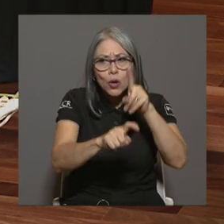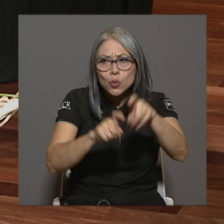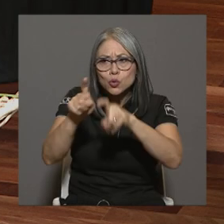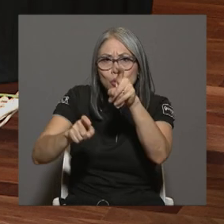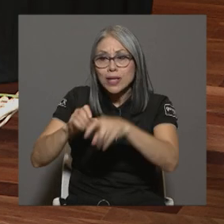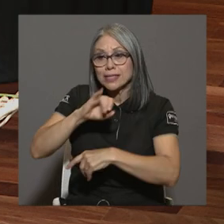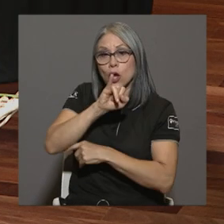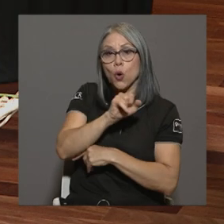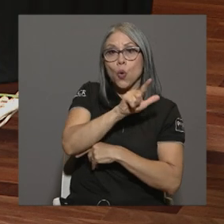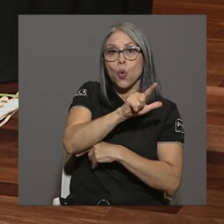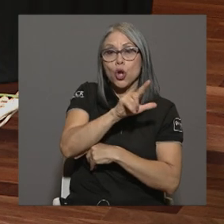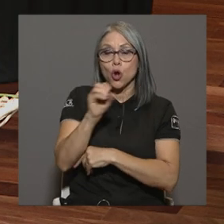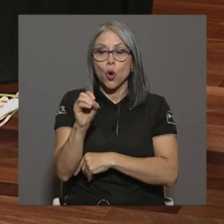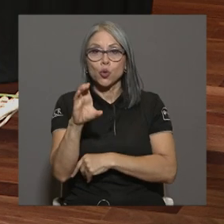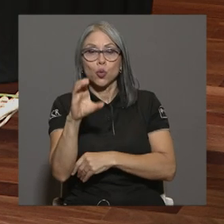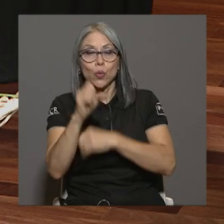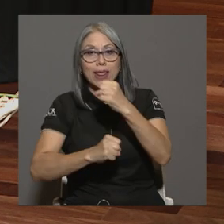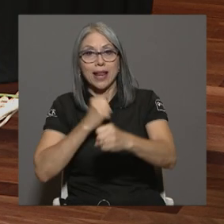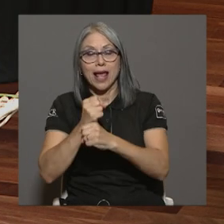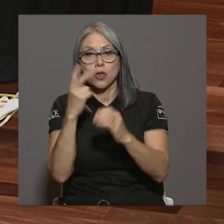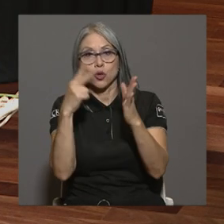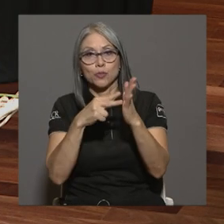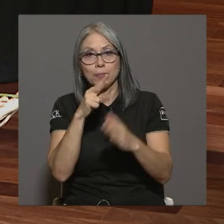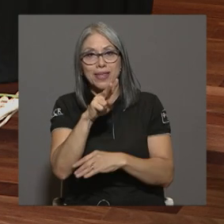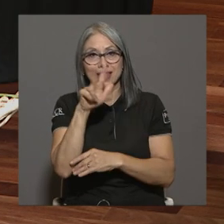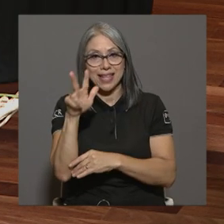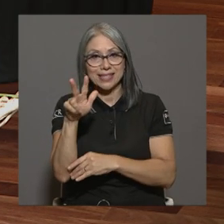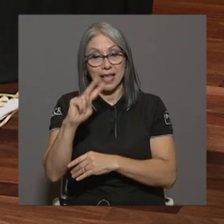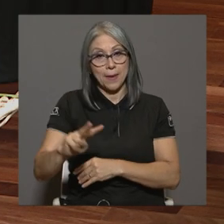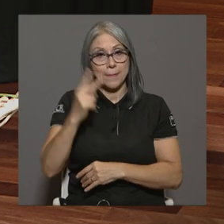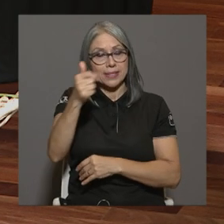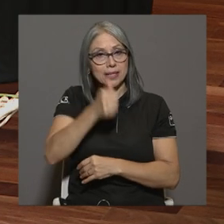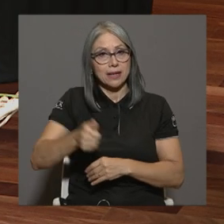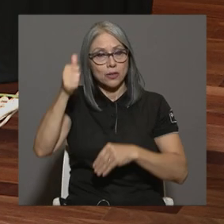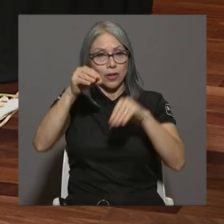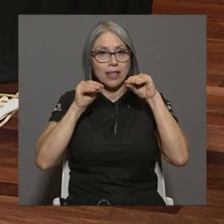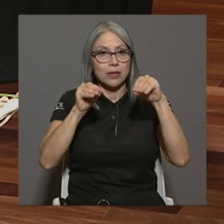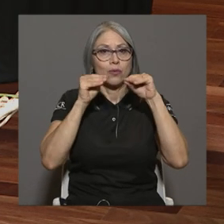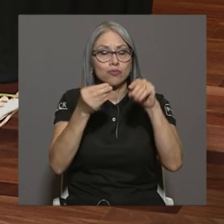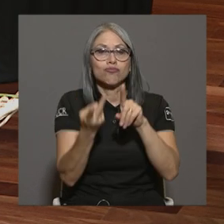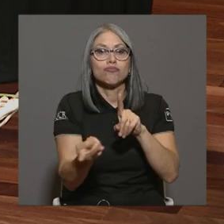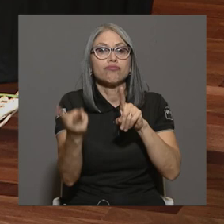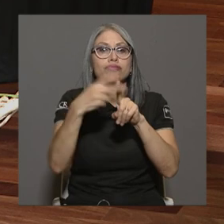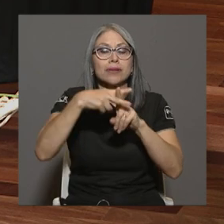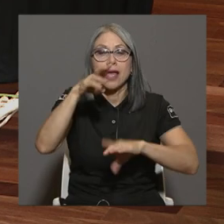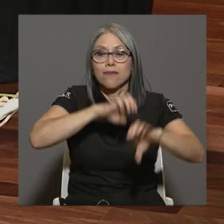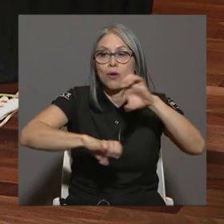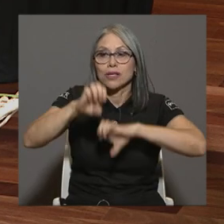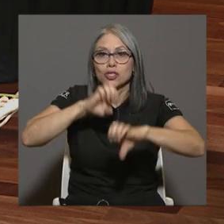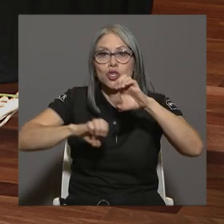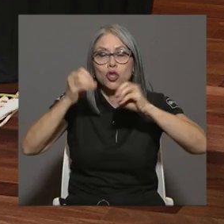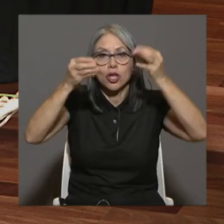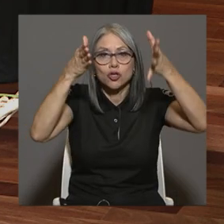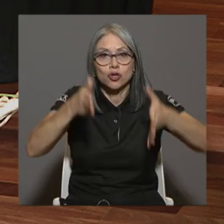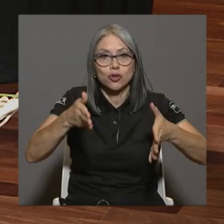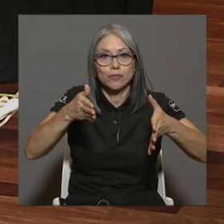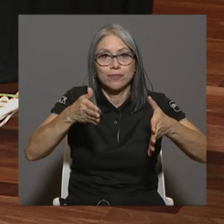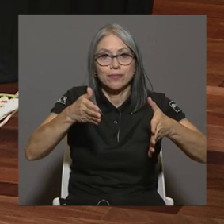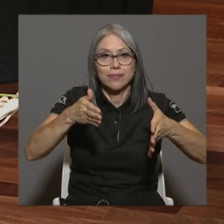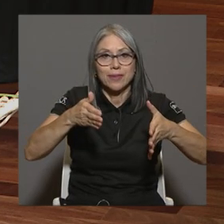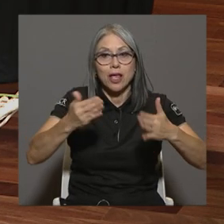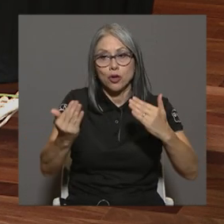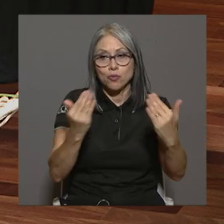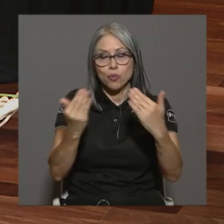y octubre del 2023, la Vicerrectoría de Docencia implementó la evaluación del personal docente respecto al año